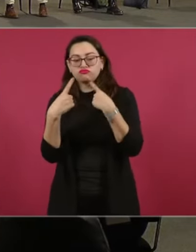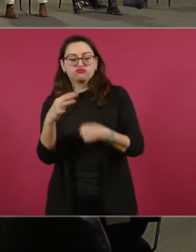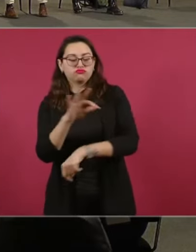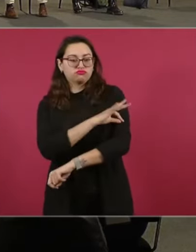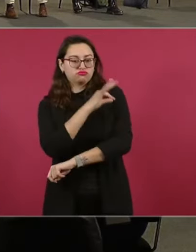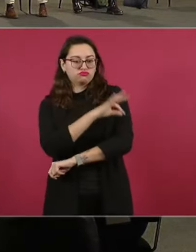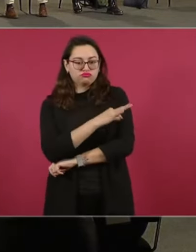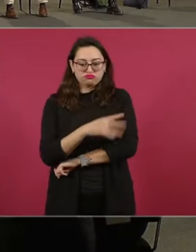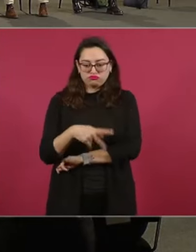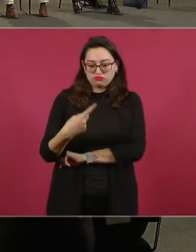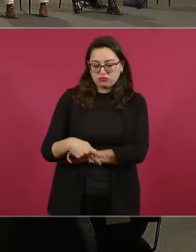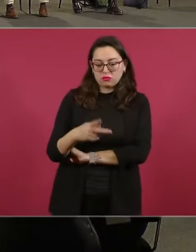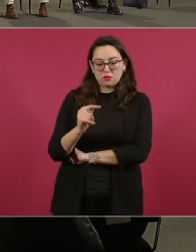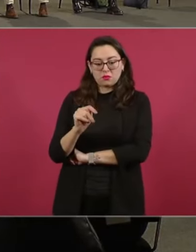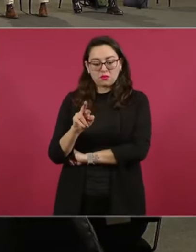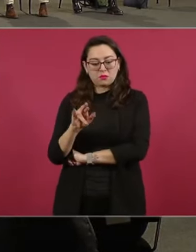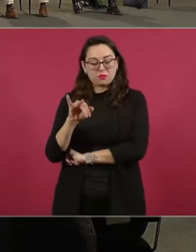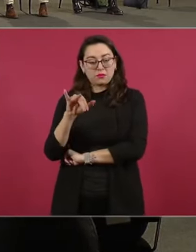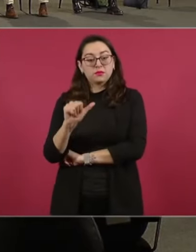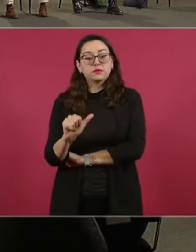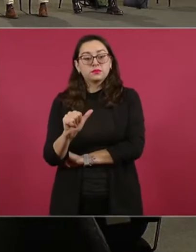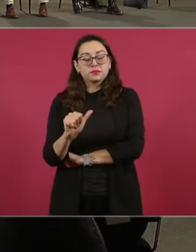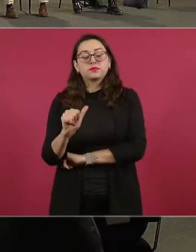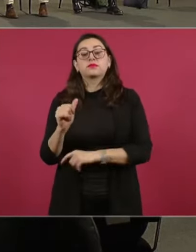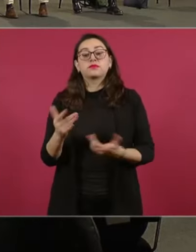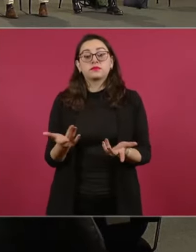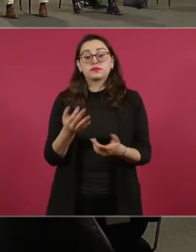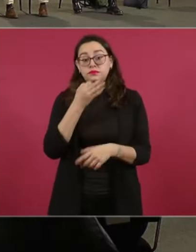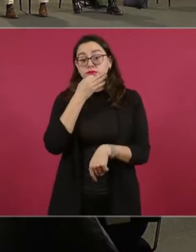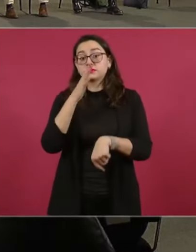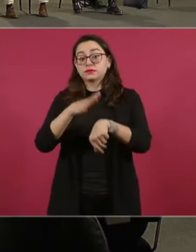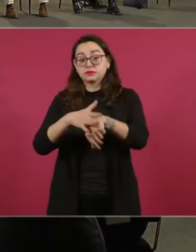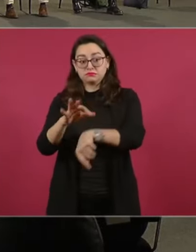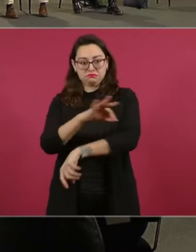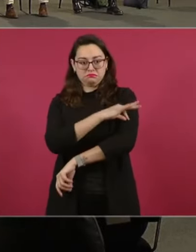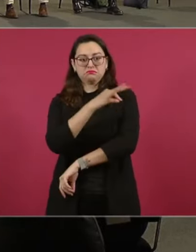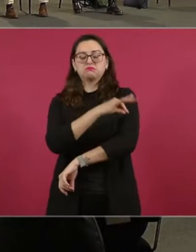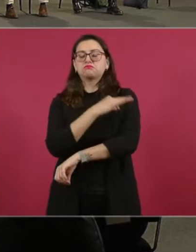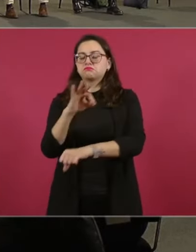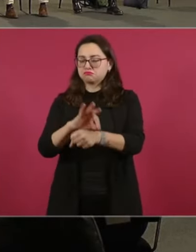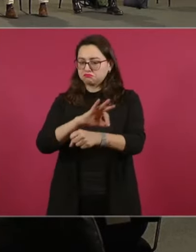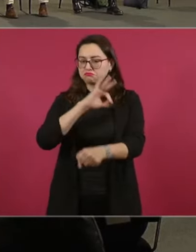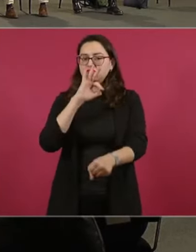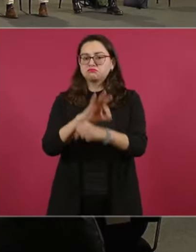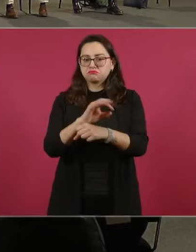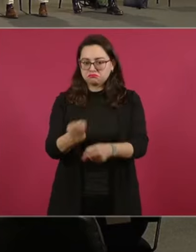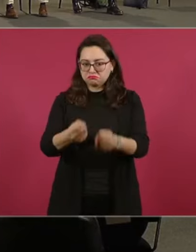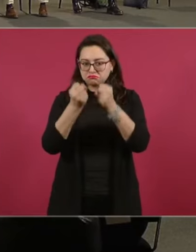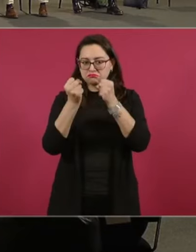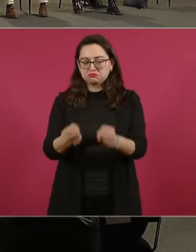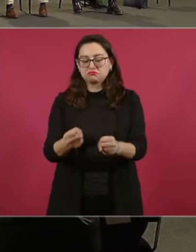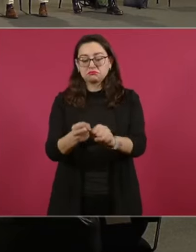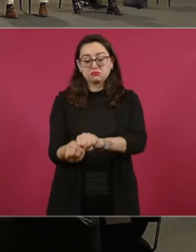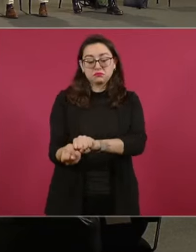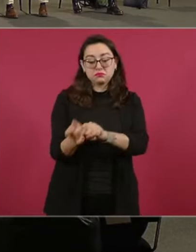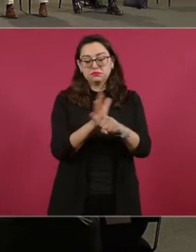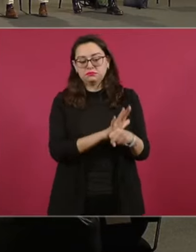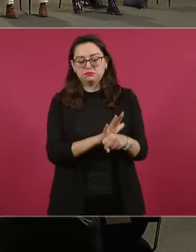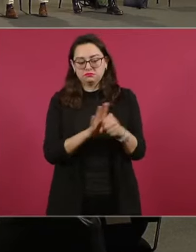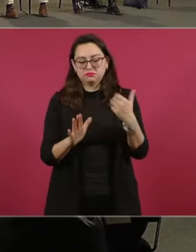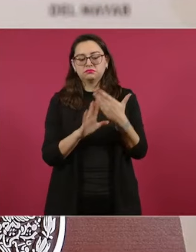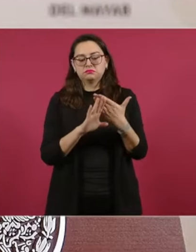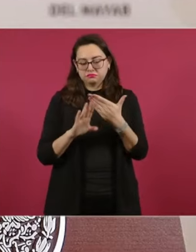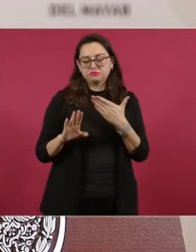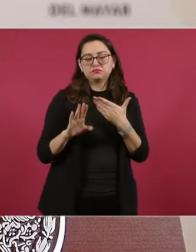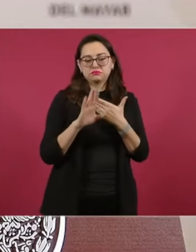Patria. En primer orden, este biológico es seguro y eficaz como refuerzo para prevenir el contagio y las